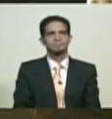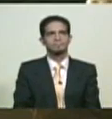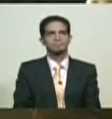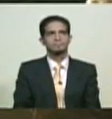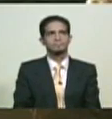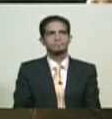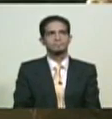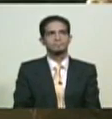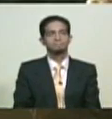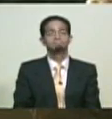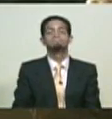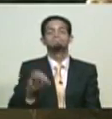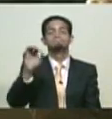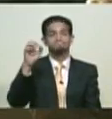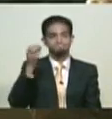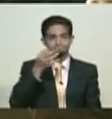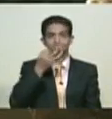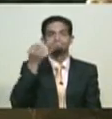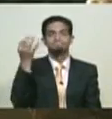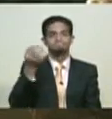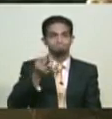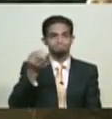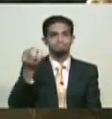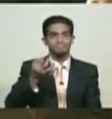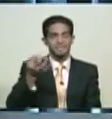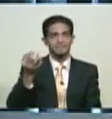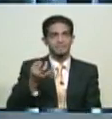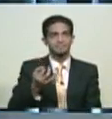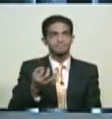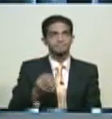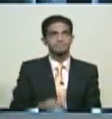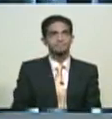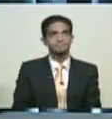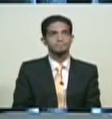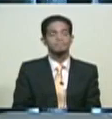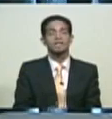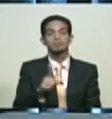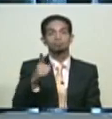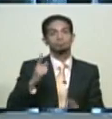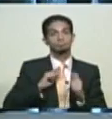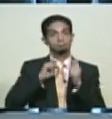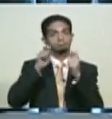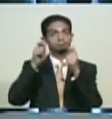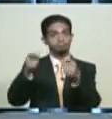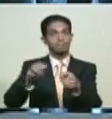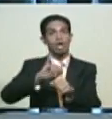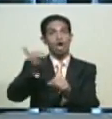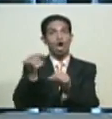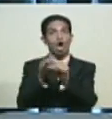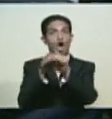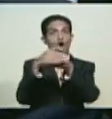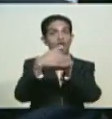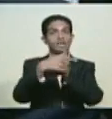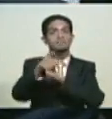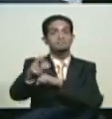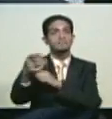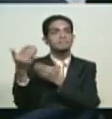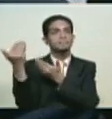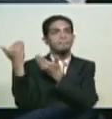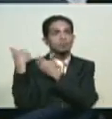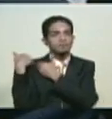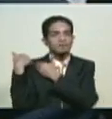y efectivamente y encargó al ministro rodríguez en sus múltiples responsabilidades